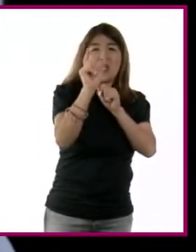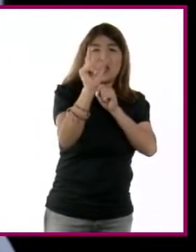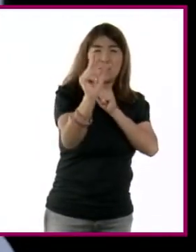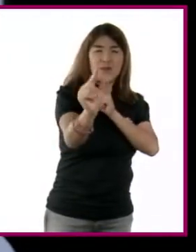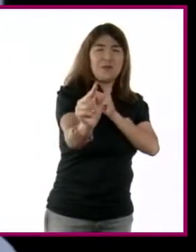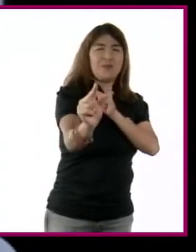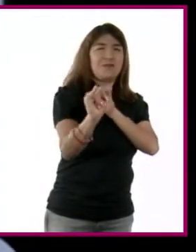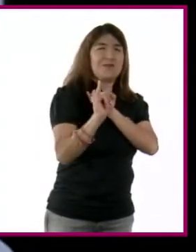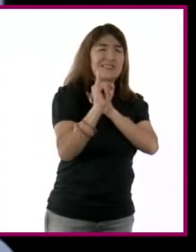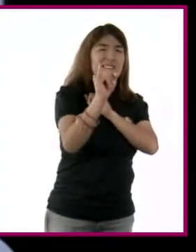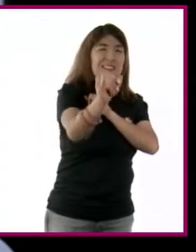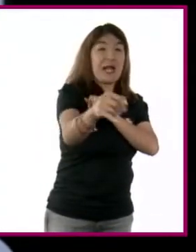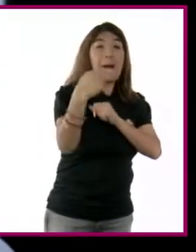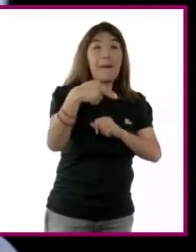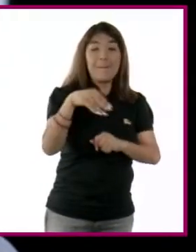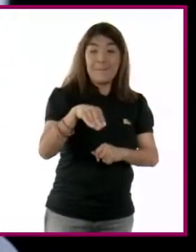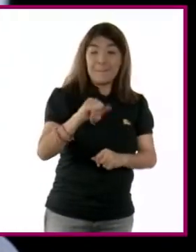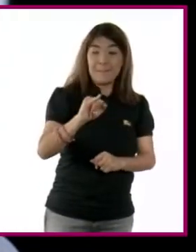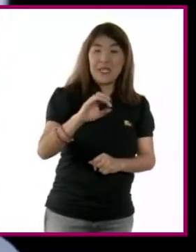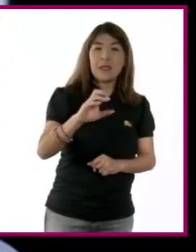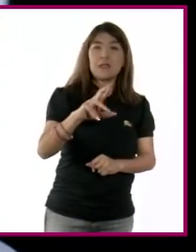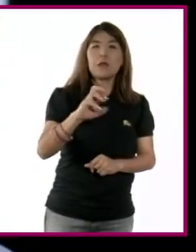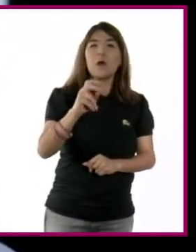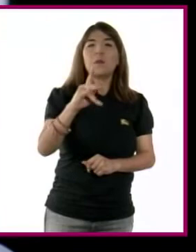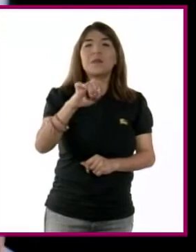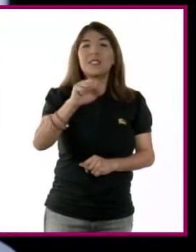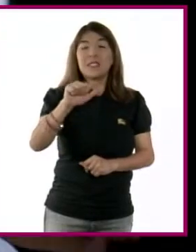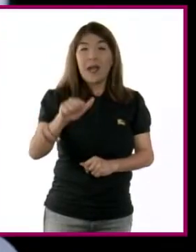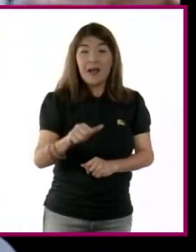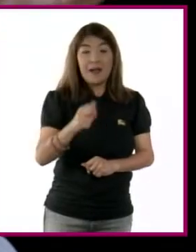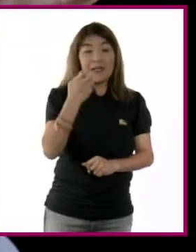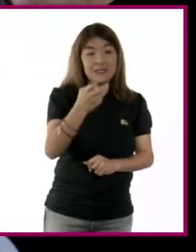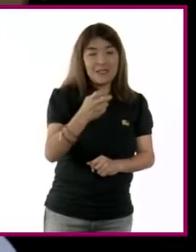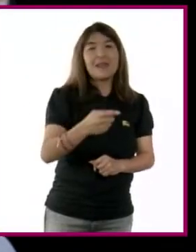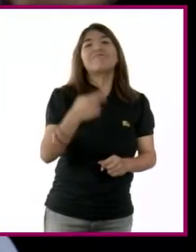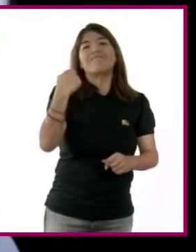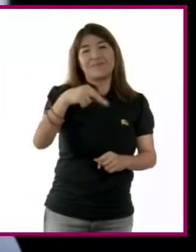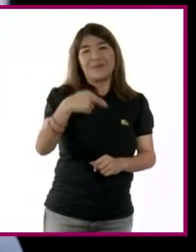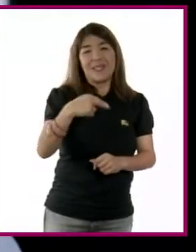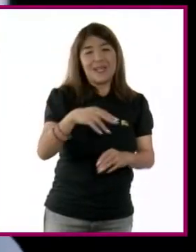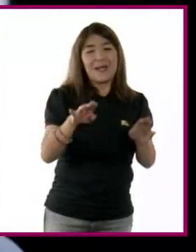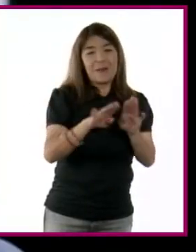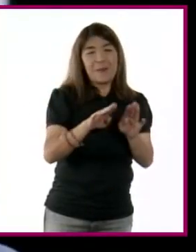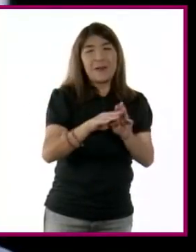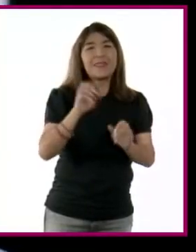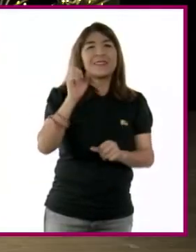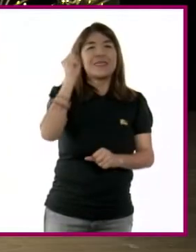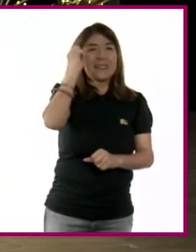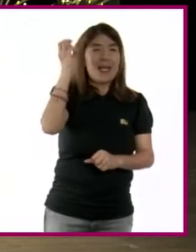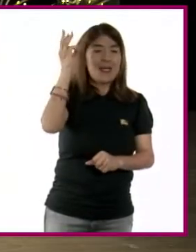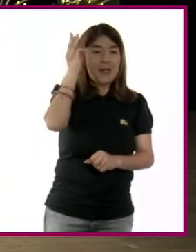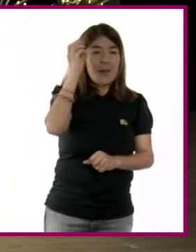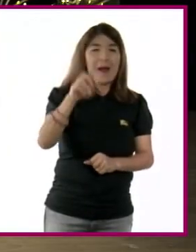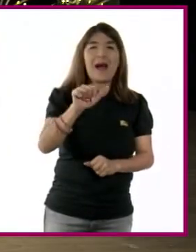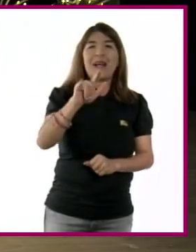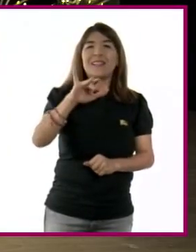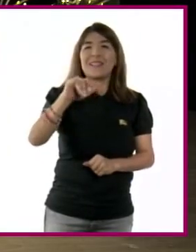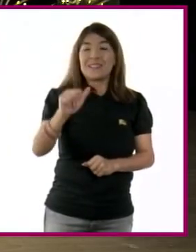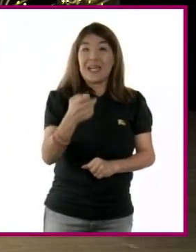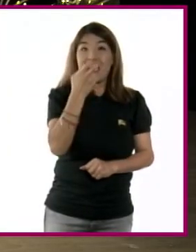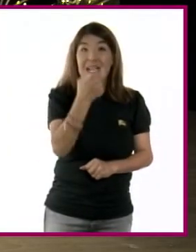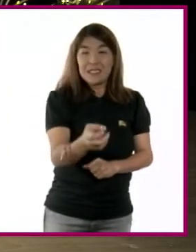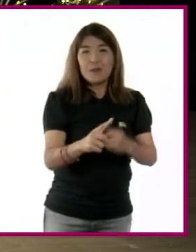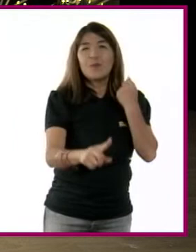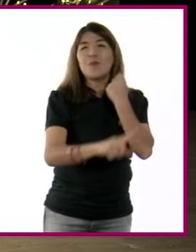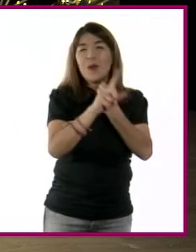y lejanos de lo que son, que también se conoce como síndrome de Alicia en el País de las Maravillas. Gracias a los ejemplos, sabemos